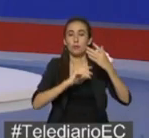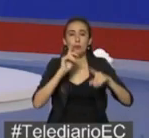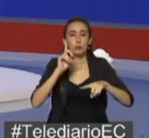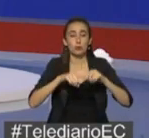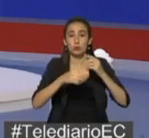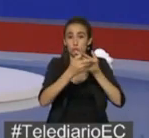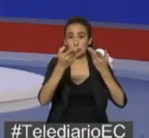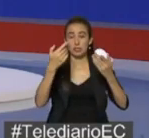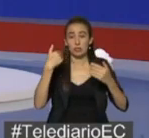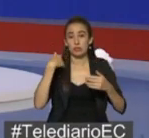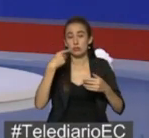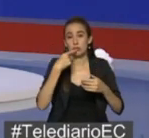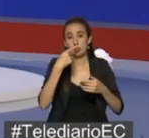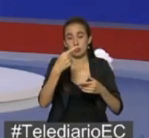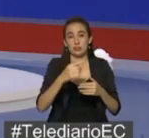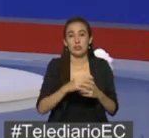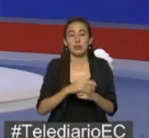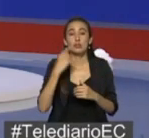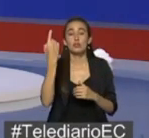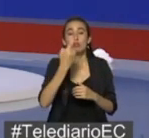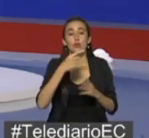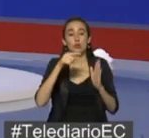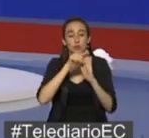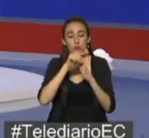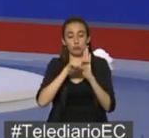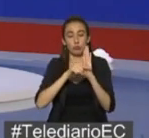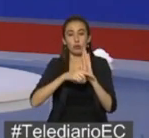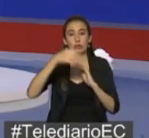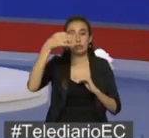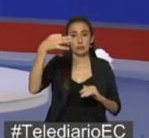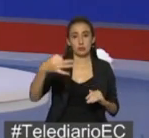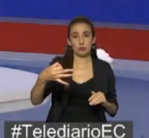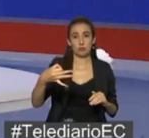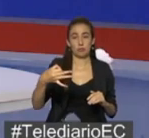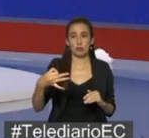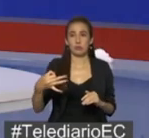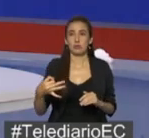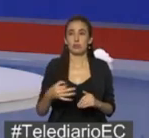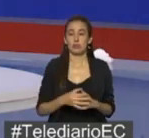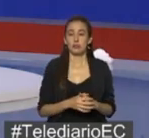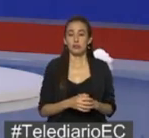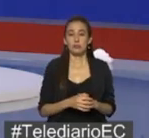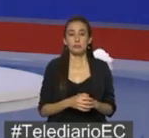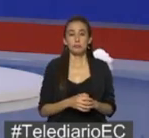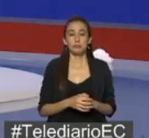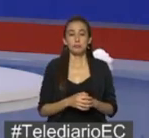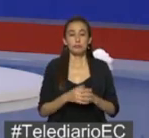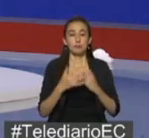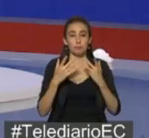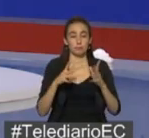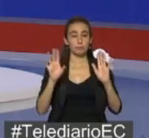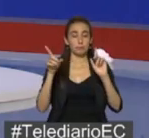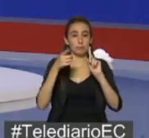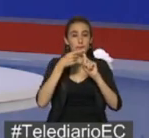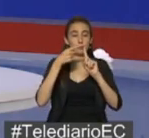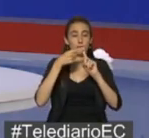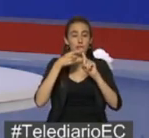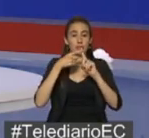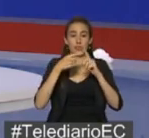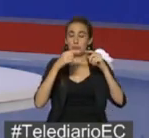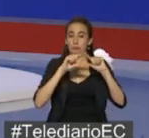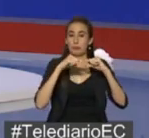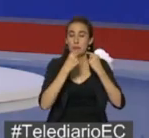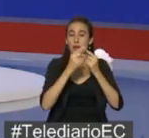nos mencionaba, solo quienes cumplan con los riesgos de vulnerabilidad. Este es un primer paso, una primera fase.